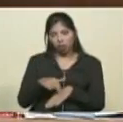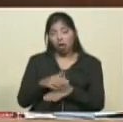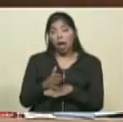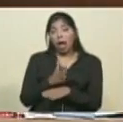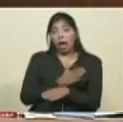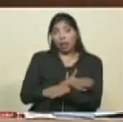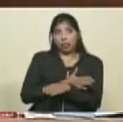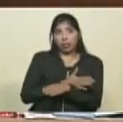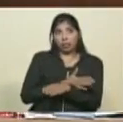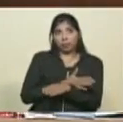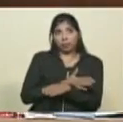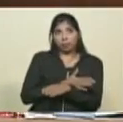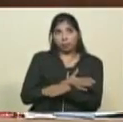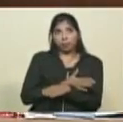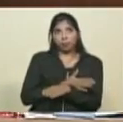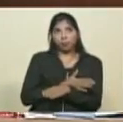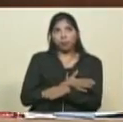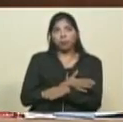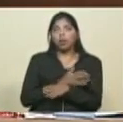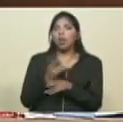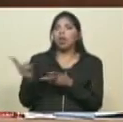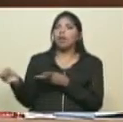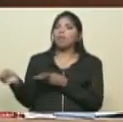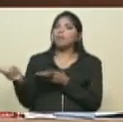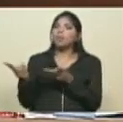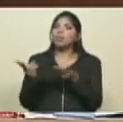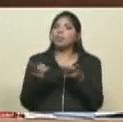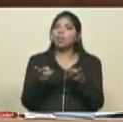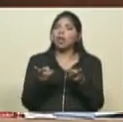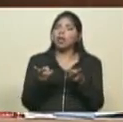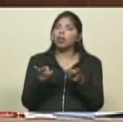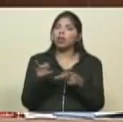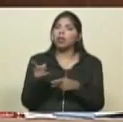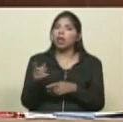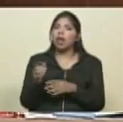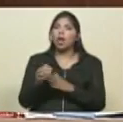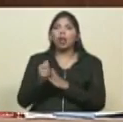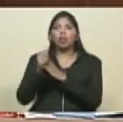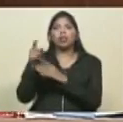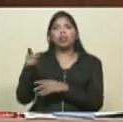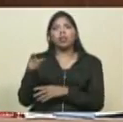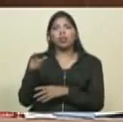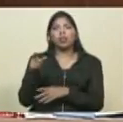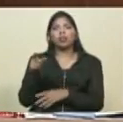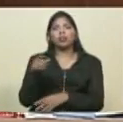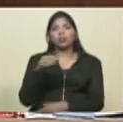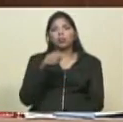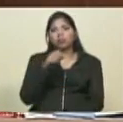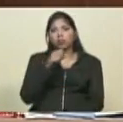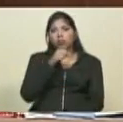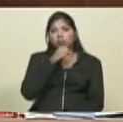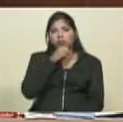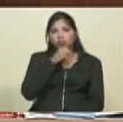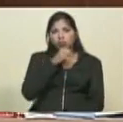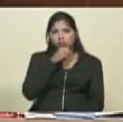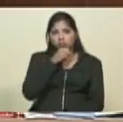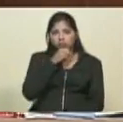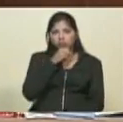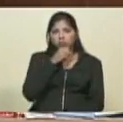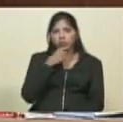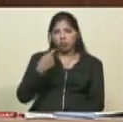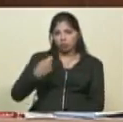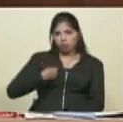invitar a la constituyente por el sector de pensionados, Gladys Requena, para que dé unas palabras en honor y en